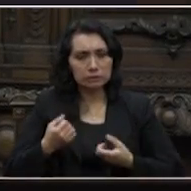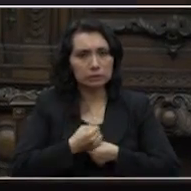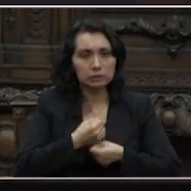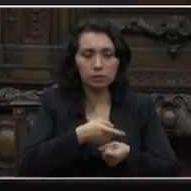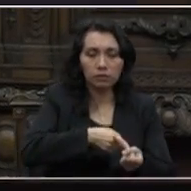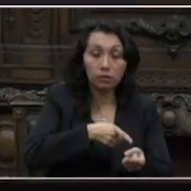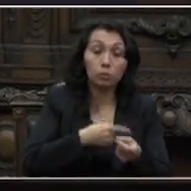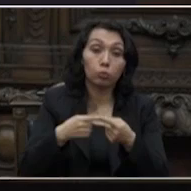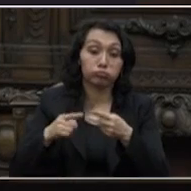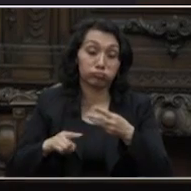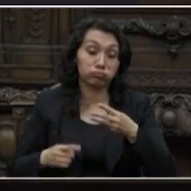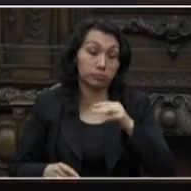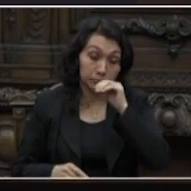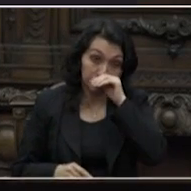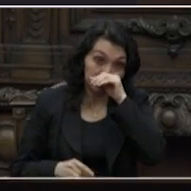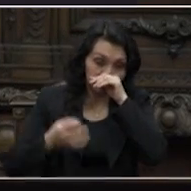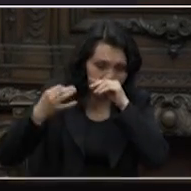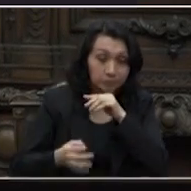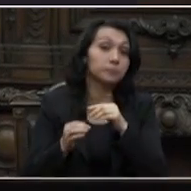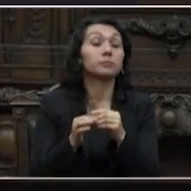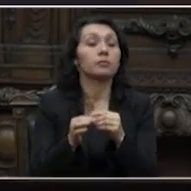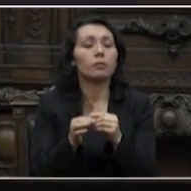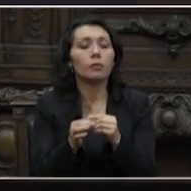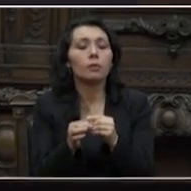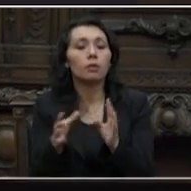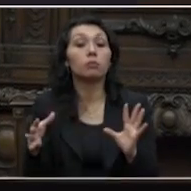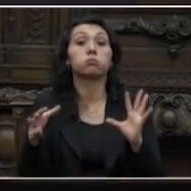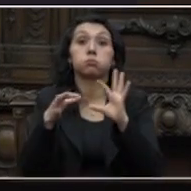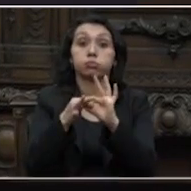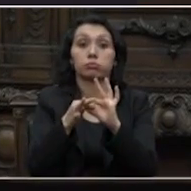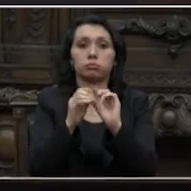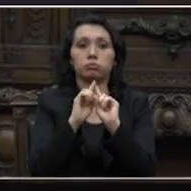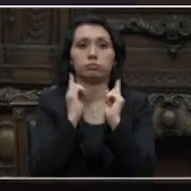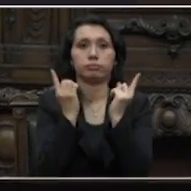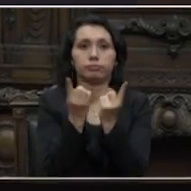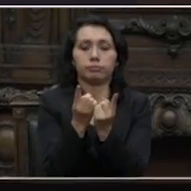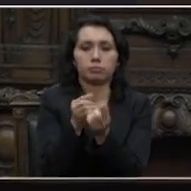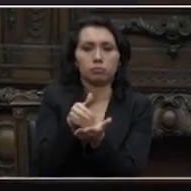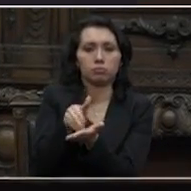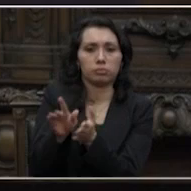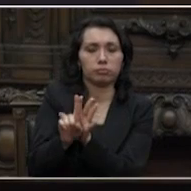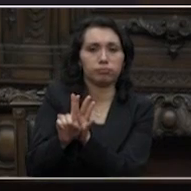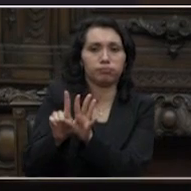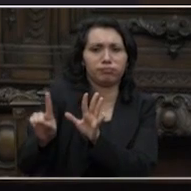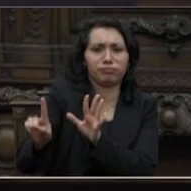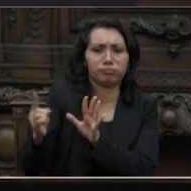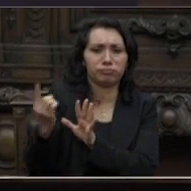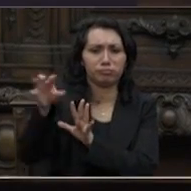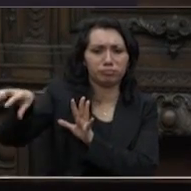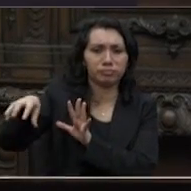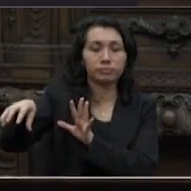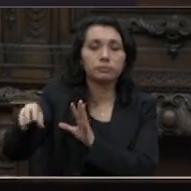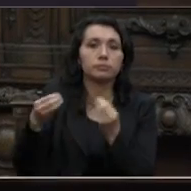otros factores que hacen en el análisis concreto, unidos al contexto de desplazamiento, impactan en la